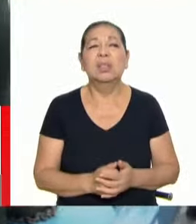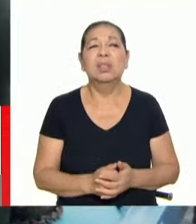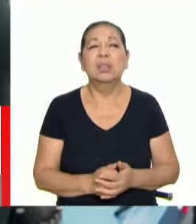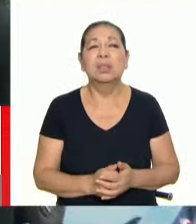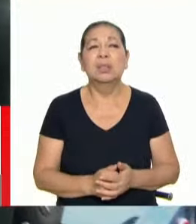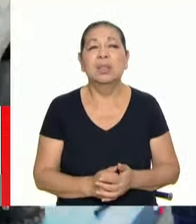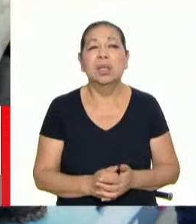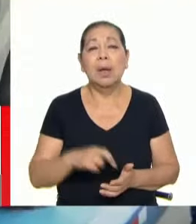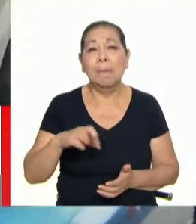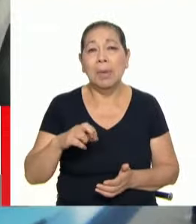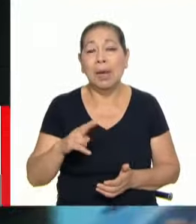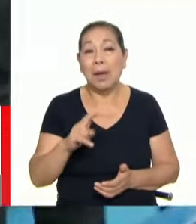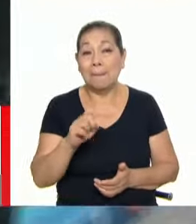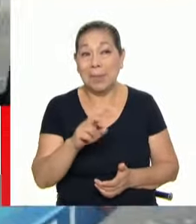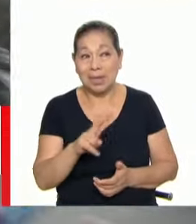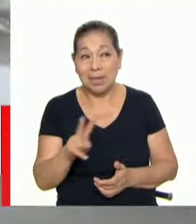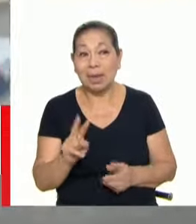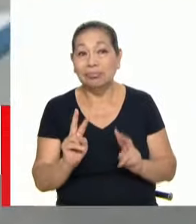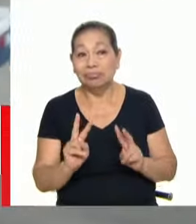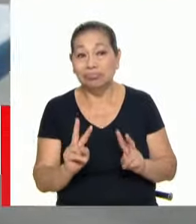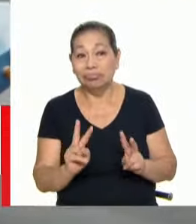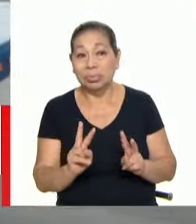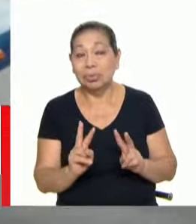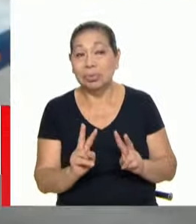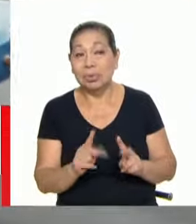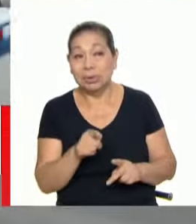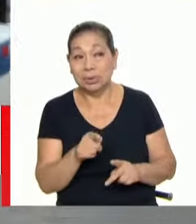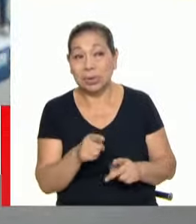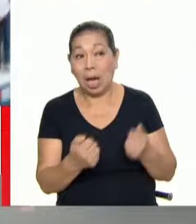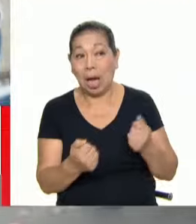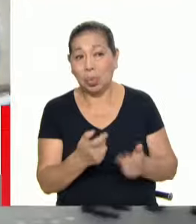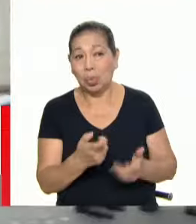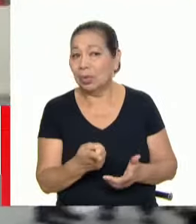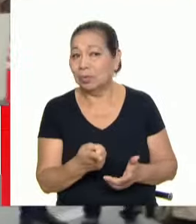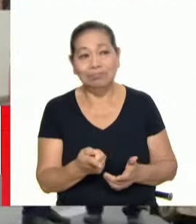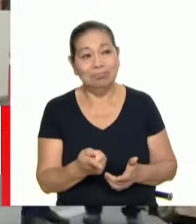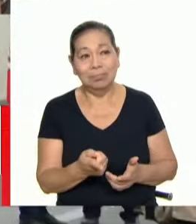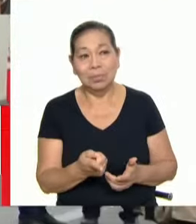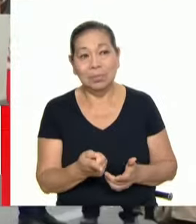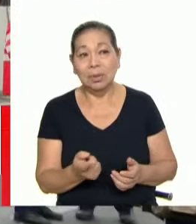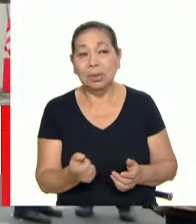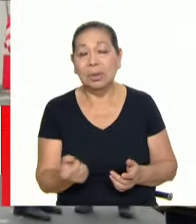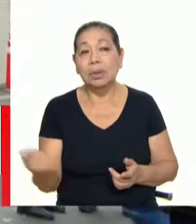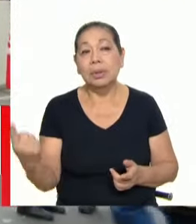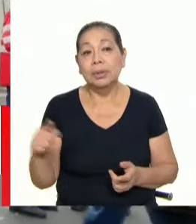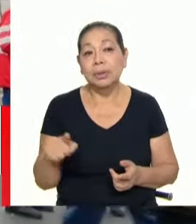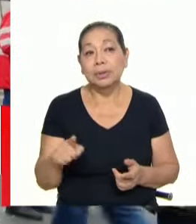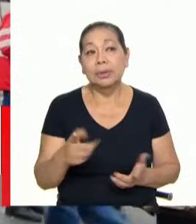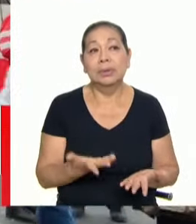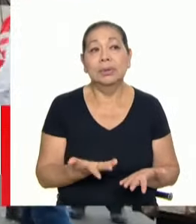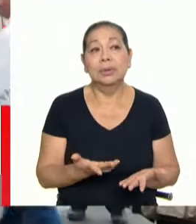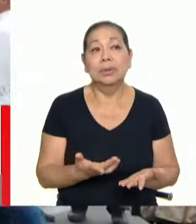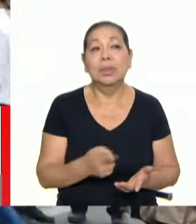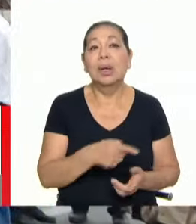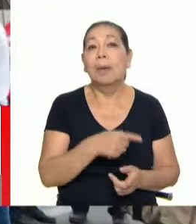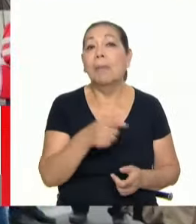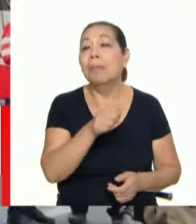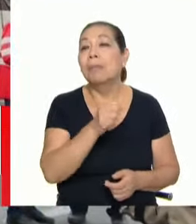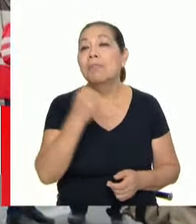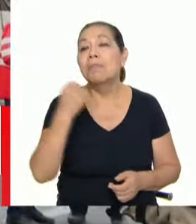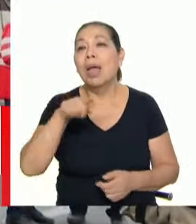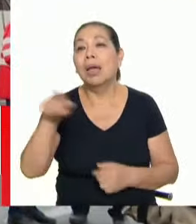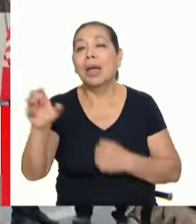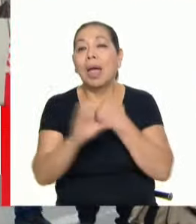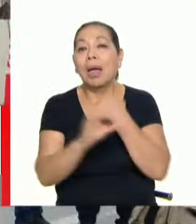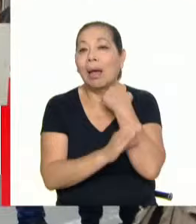en el peaje de vía, donde estamos haciendo un operativo y hemos verificado un vehículo que está haciendo transporte de ámbito nacional hacia Cañete y